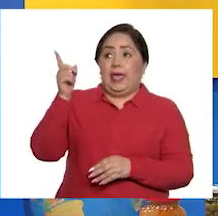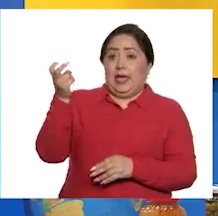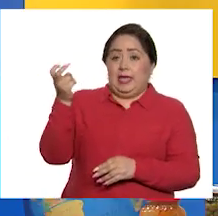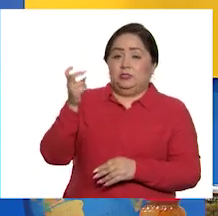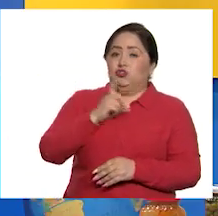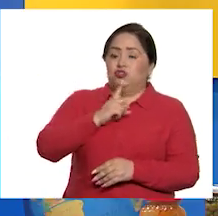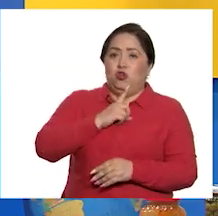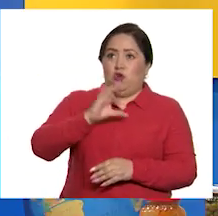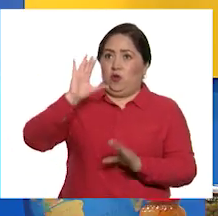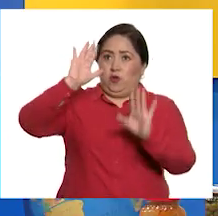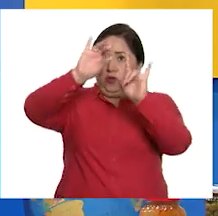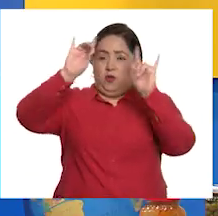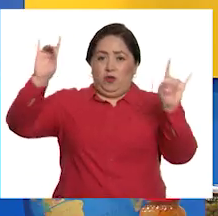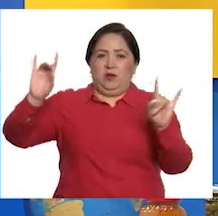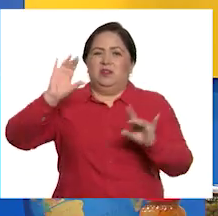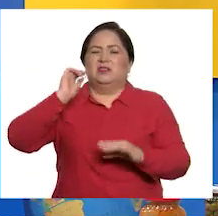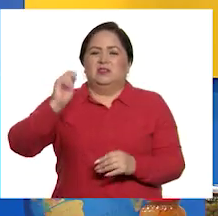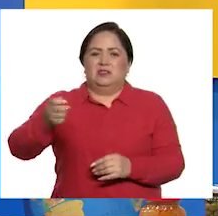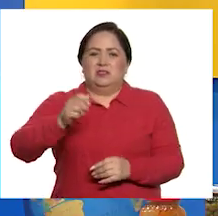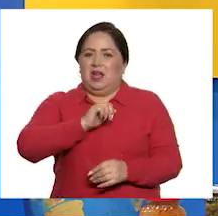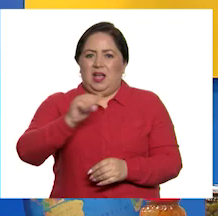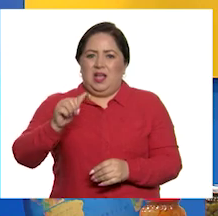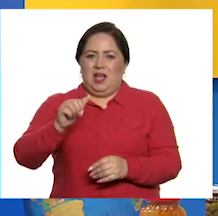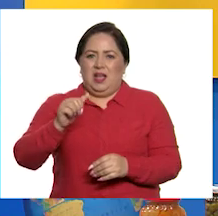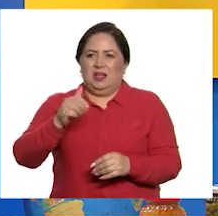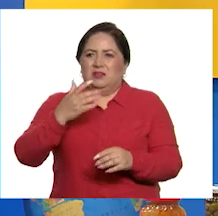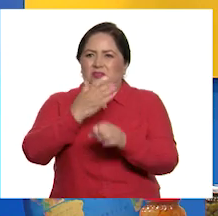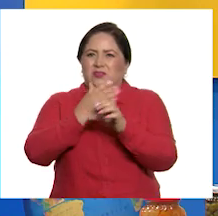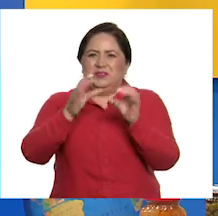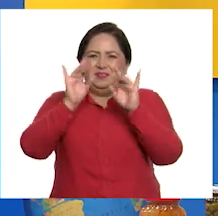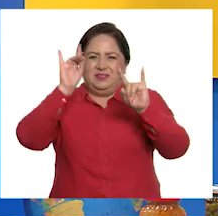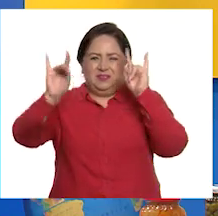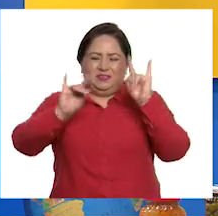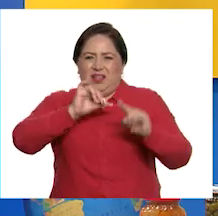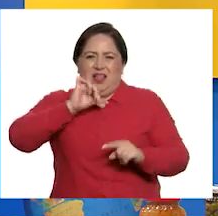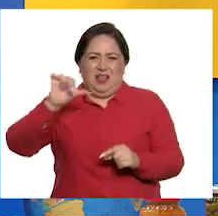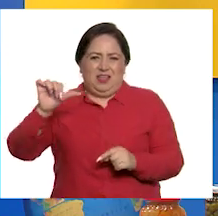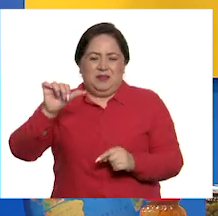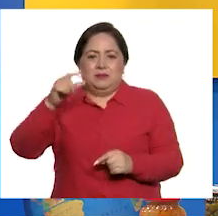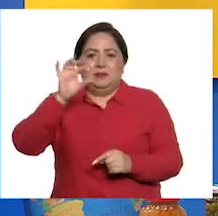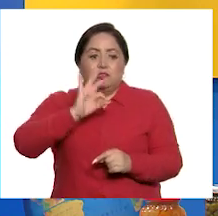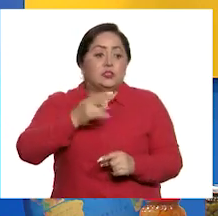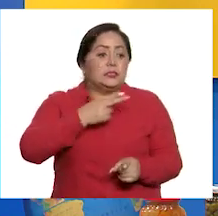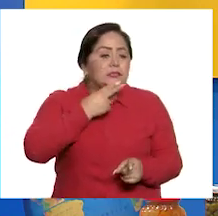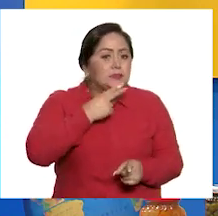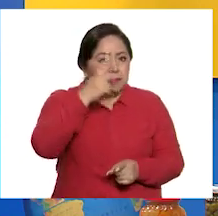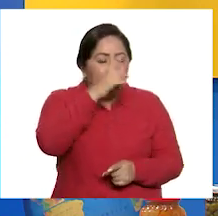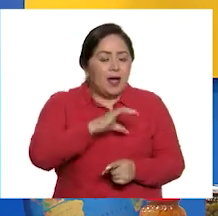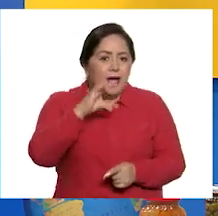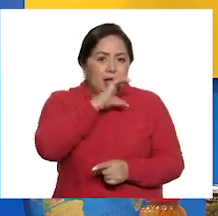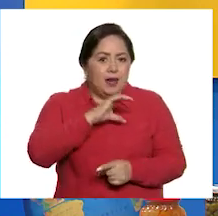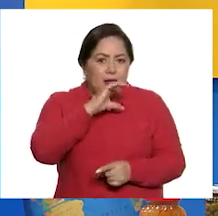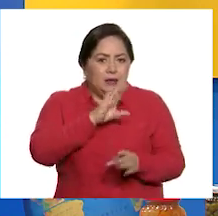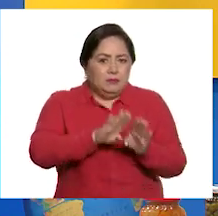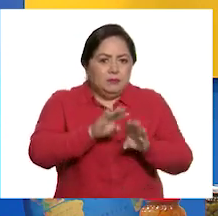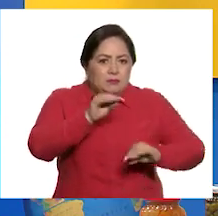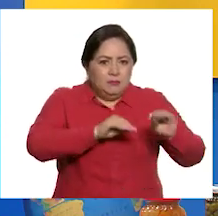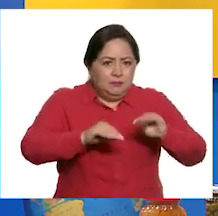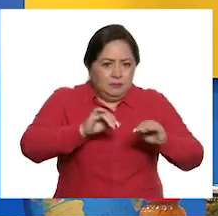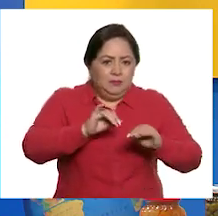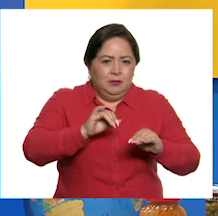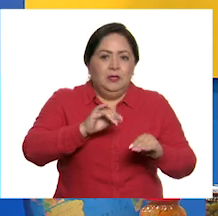solamente quedarán en el pizarrón las imágenes de los aparatos o de las técnicas que en su funcionamiento o en su elaboración